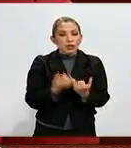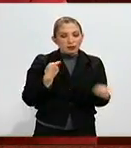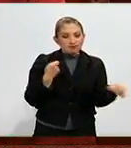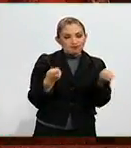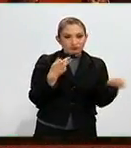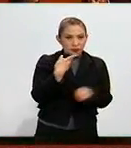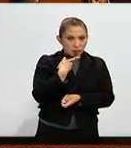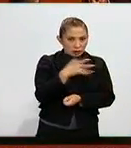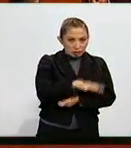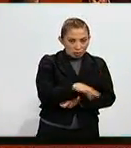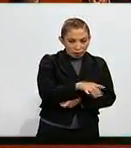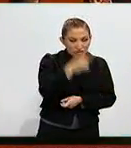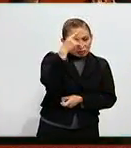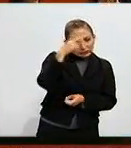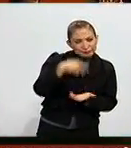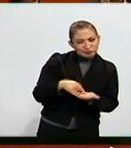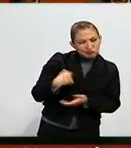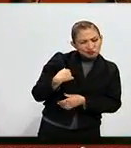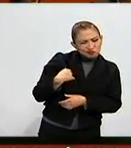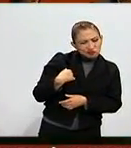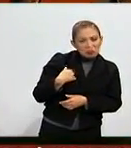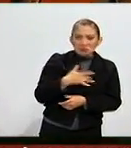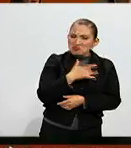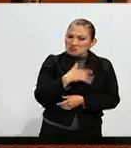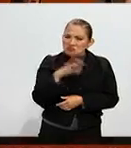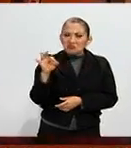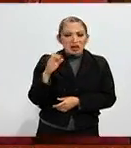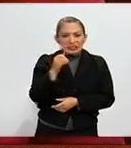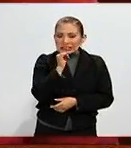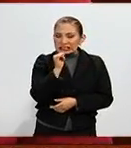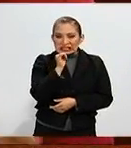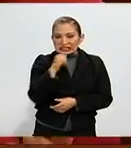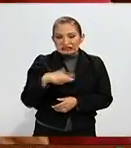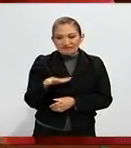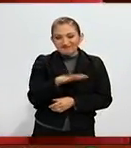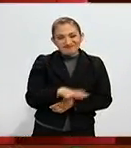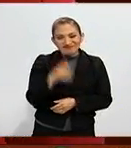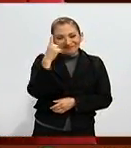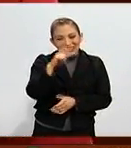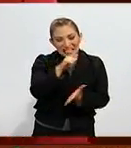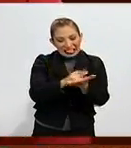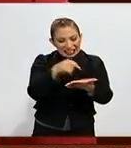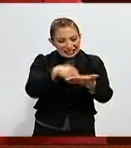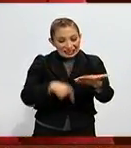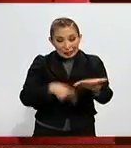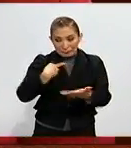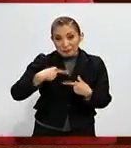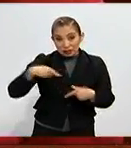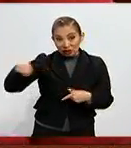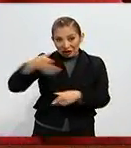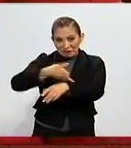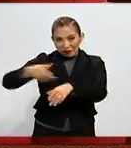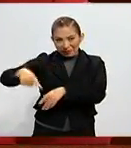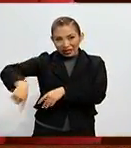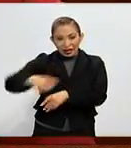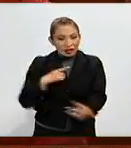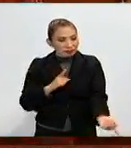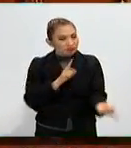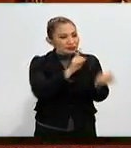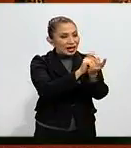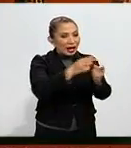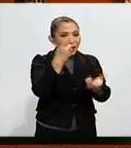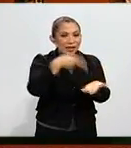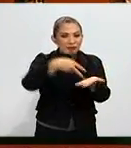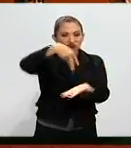Coordinación Política consideró que no existen condiciones legales para que las personas, los familiares, hablaran en